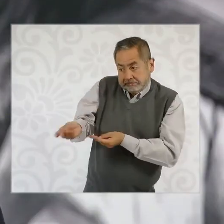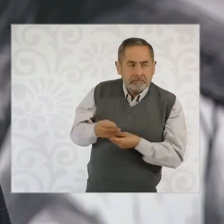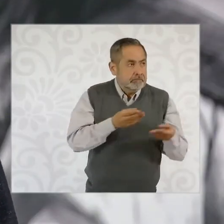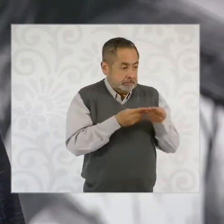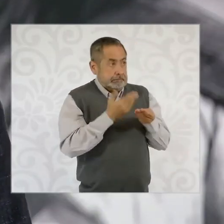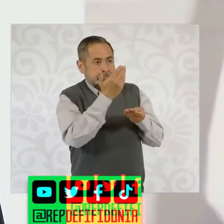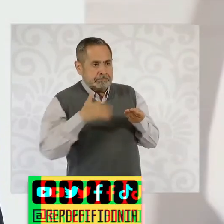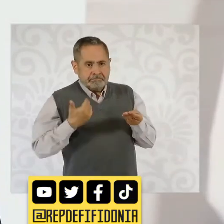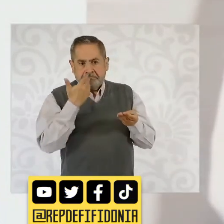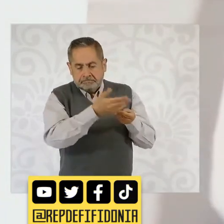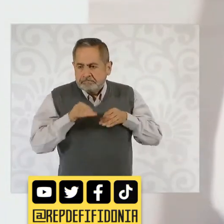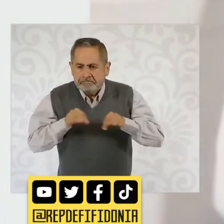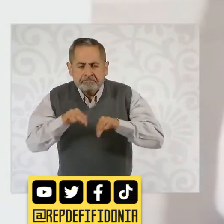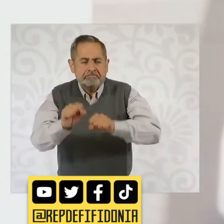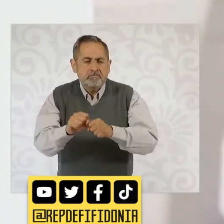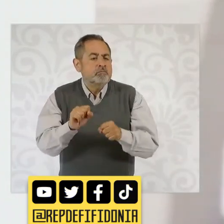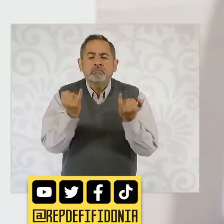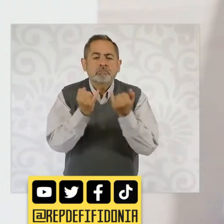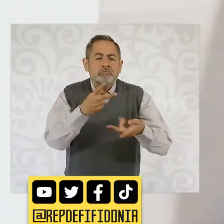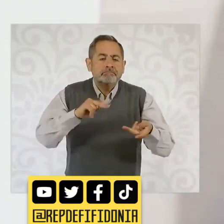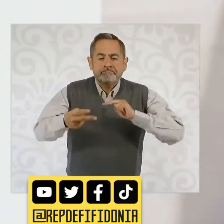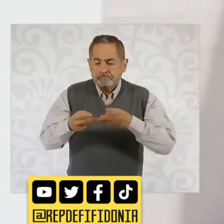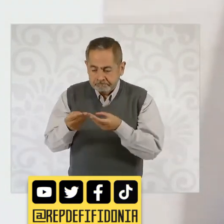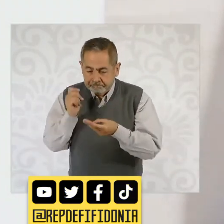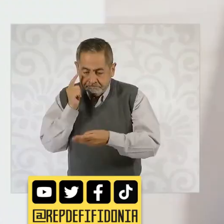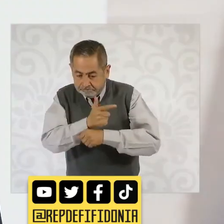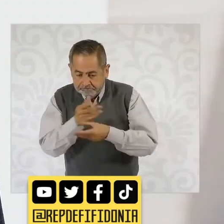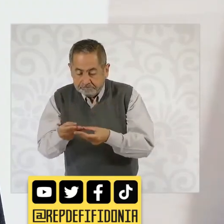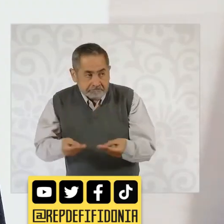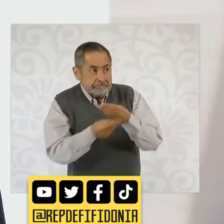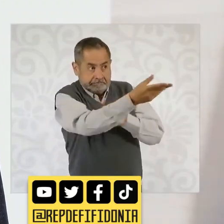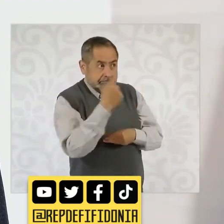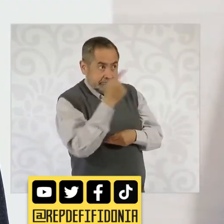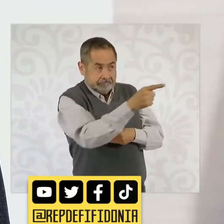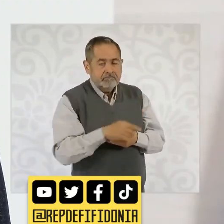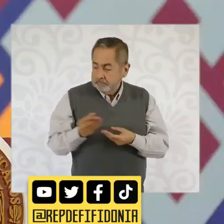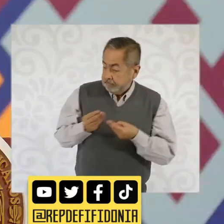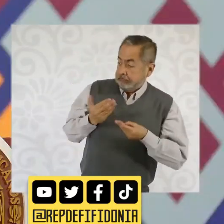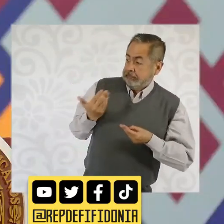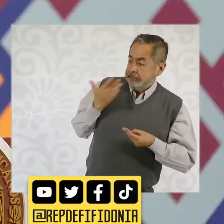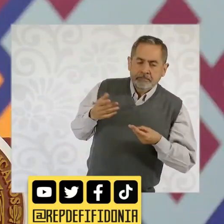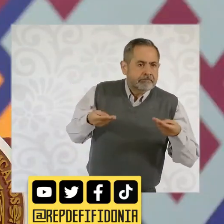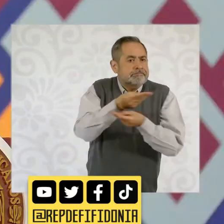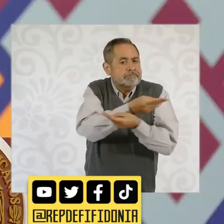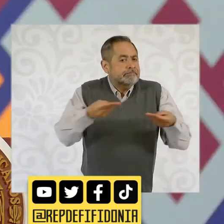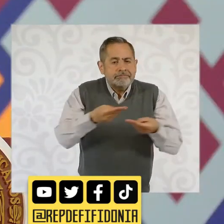poder trabajar en México. Entonces, todo dentro del marco de la Constitución y de nuestras leyes. Eso